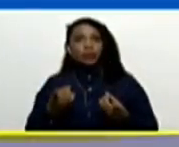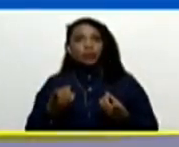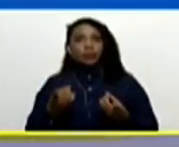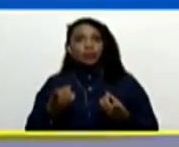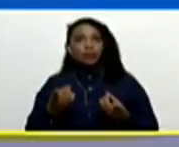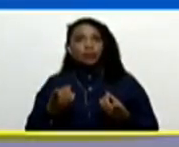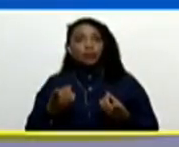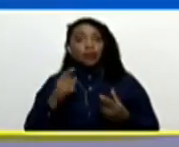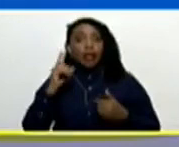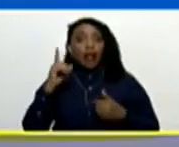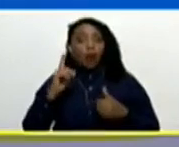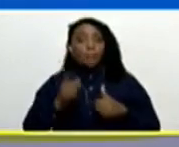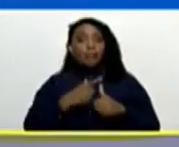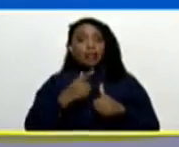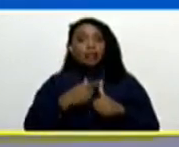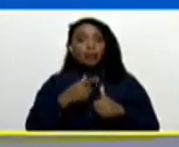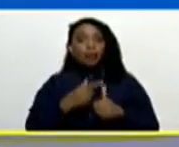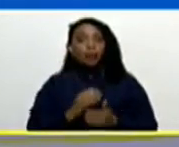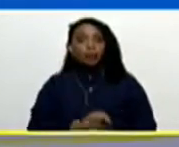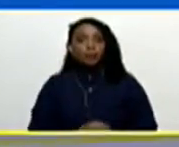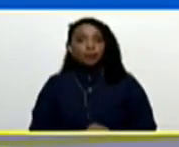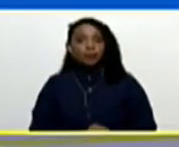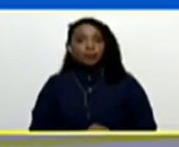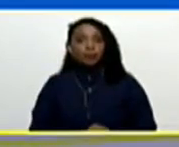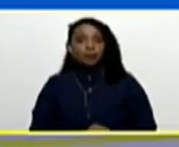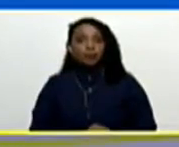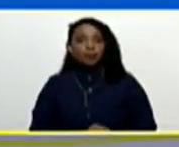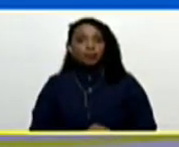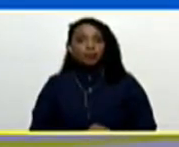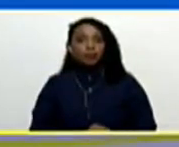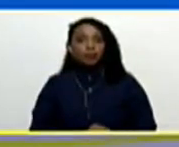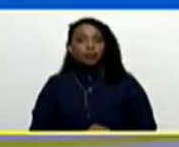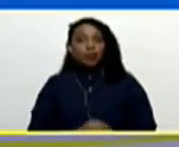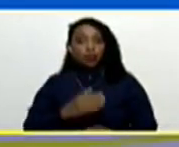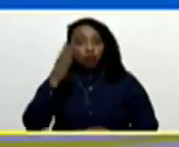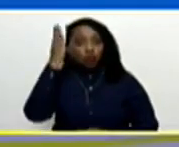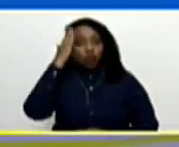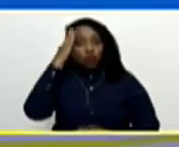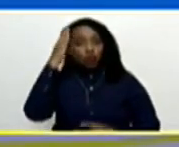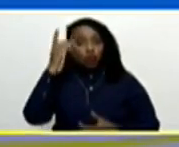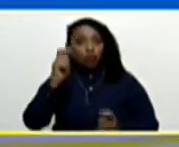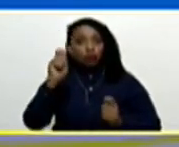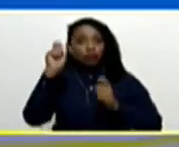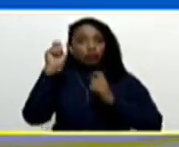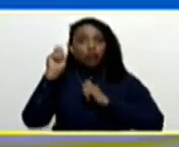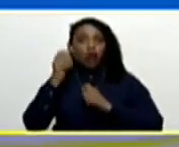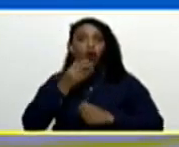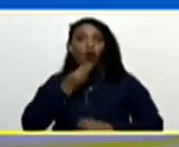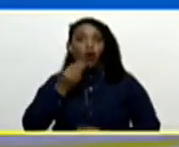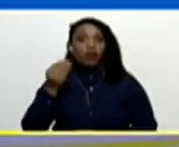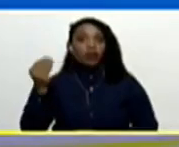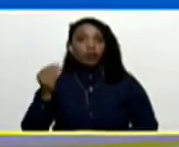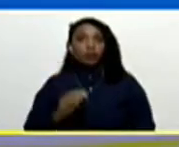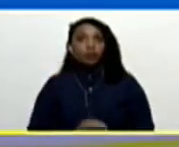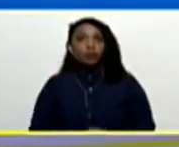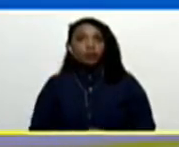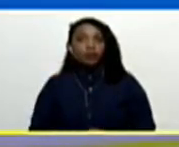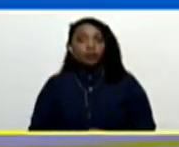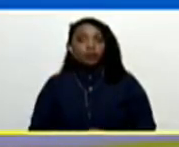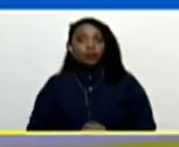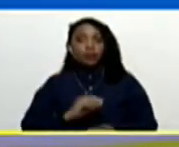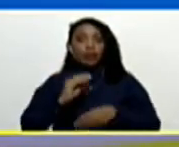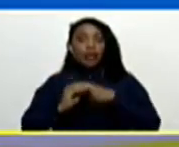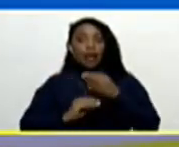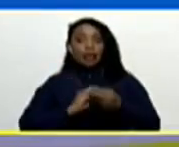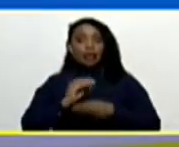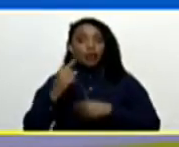inclaudicable en sus principios, es que supo llegar a la juventud dándole no